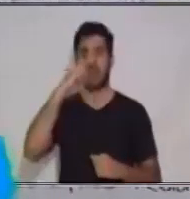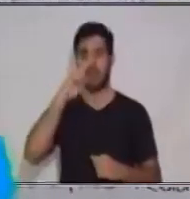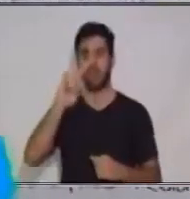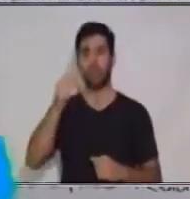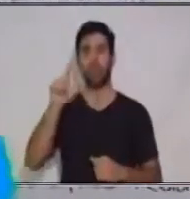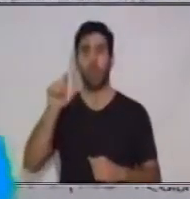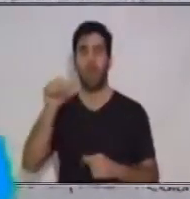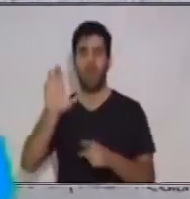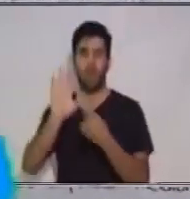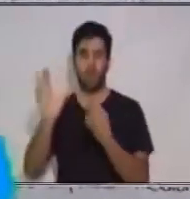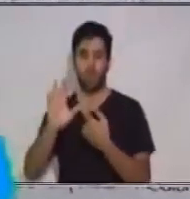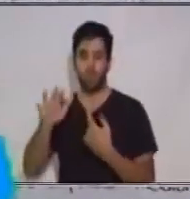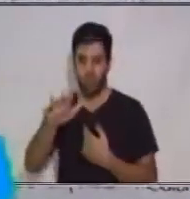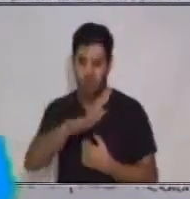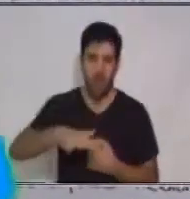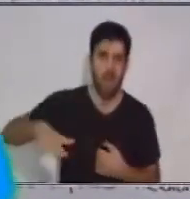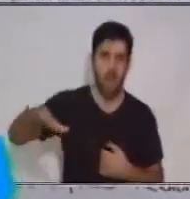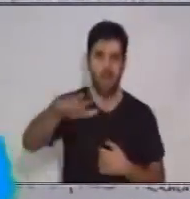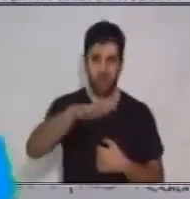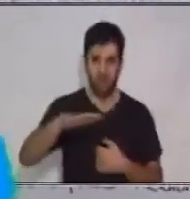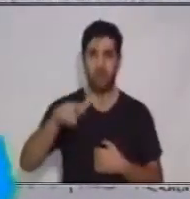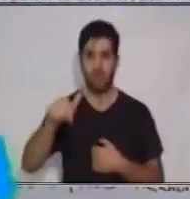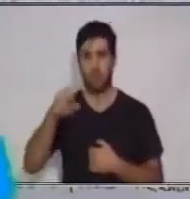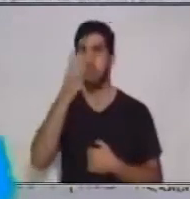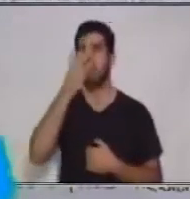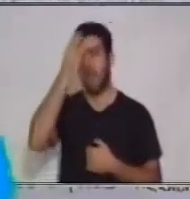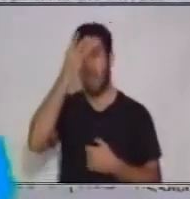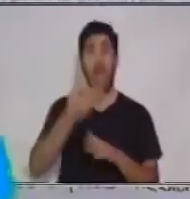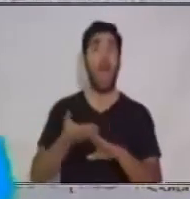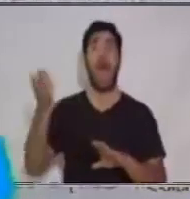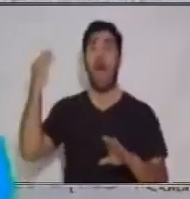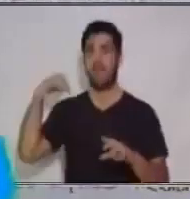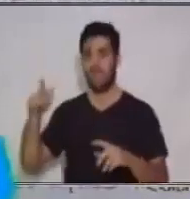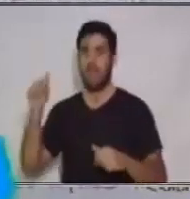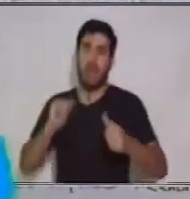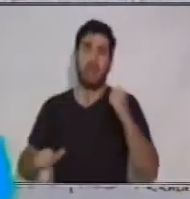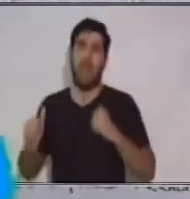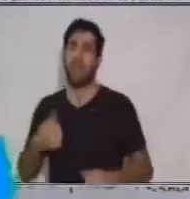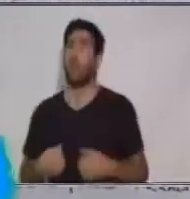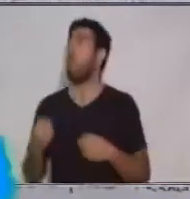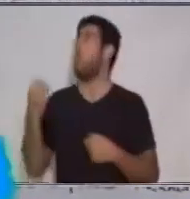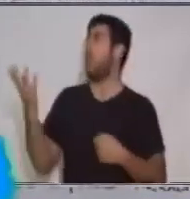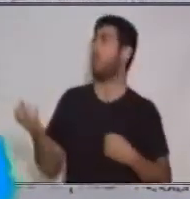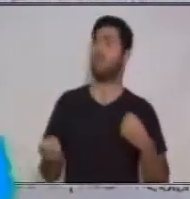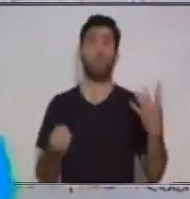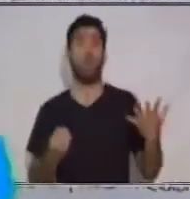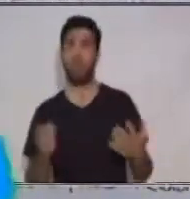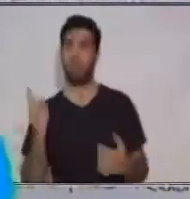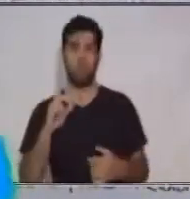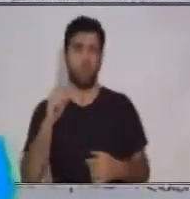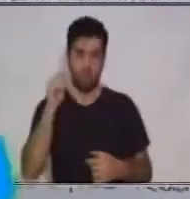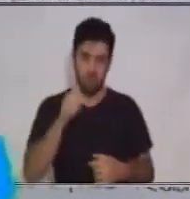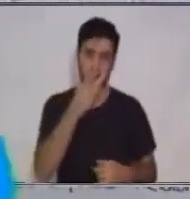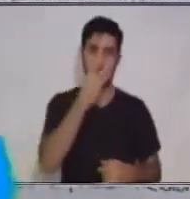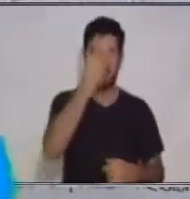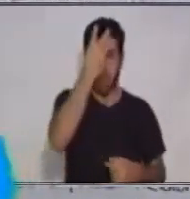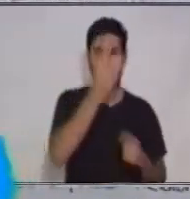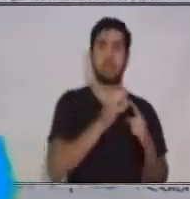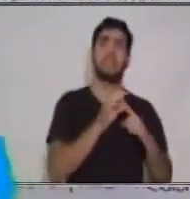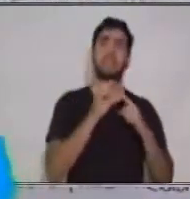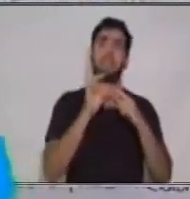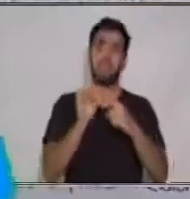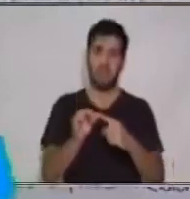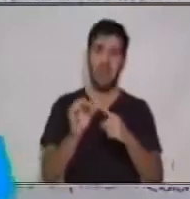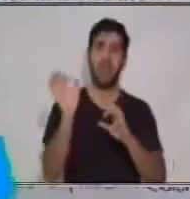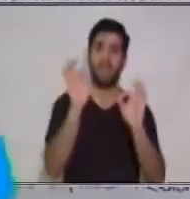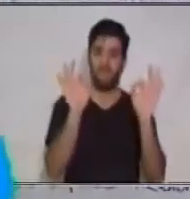vamos a explicarlo más adelante, no es como lo conocemos actualmente, sino ellos tenían características específicas en